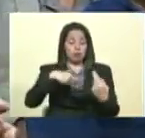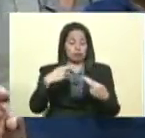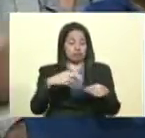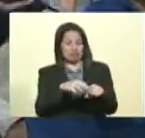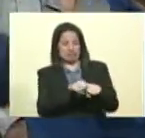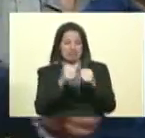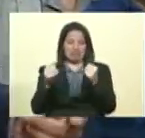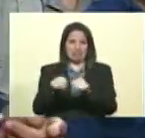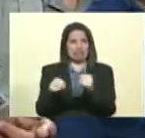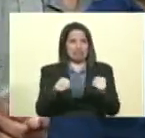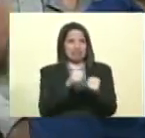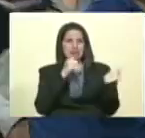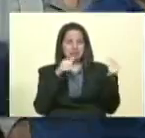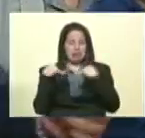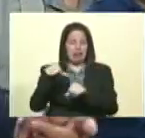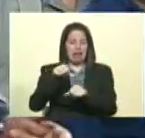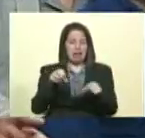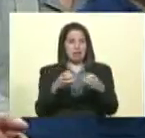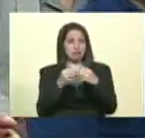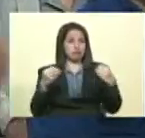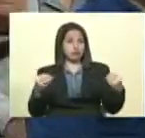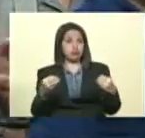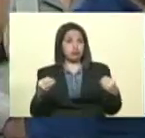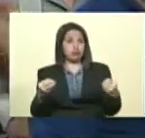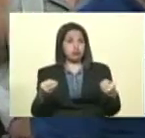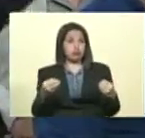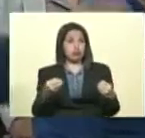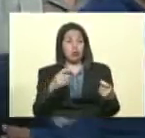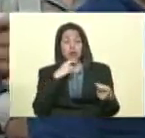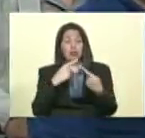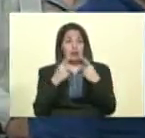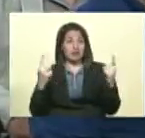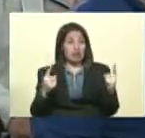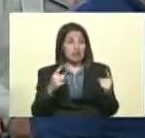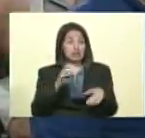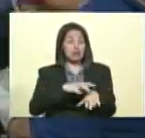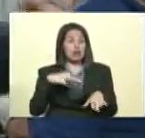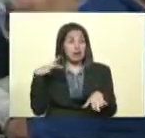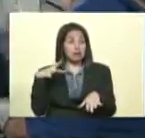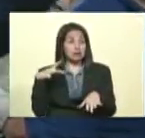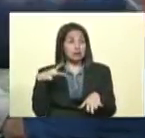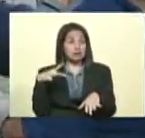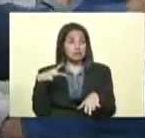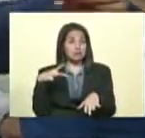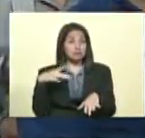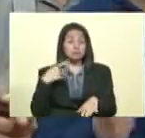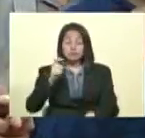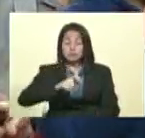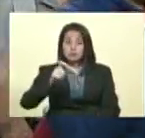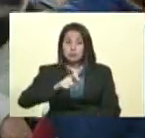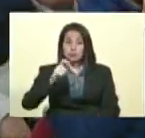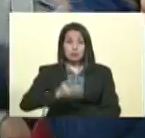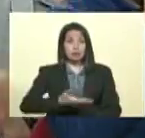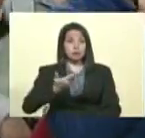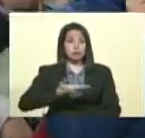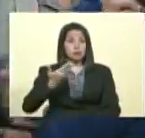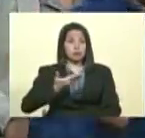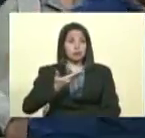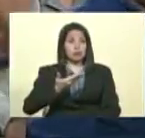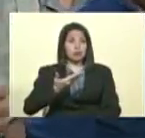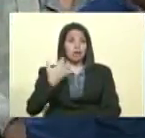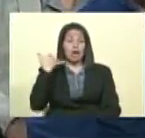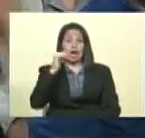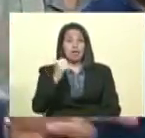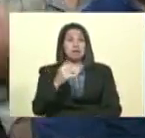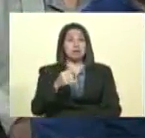fragmentado, dividido, atomizado, con diferencias gravísimas y con necesidades fundamentales. Aquí habían